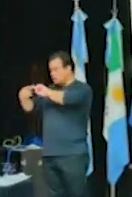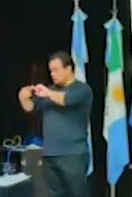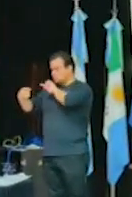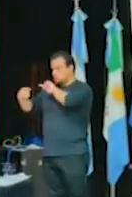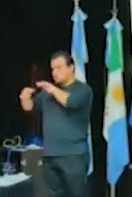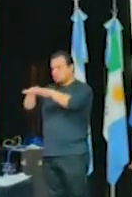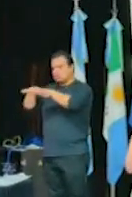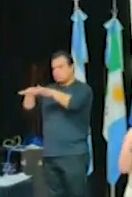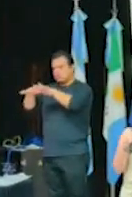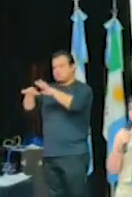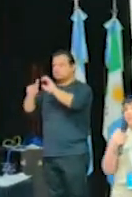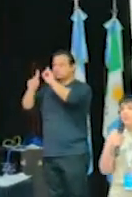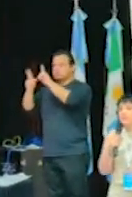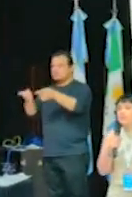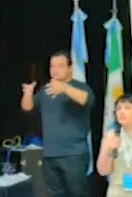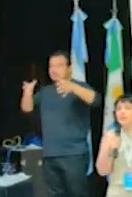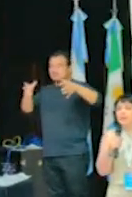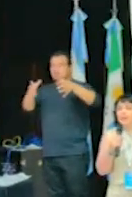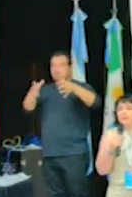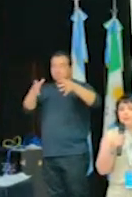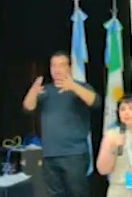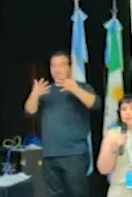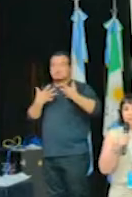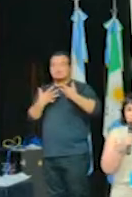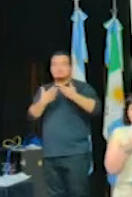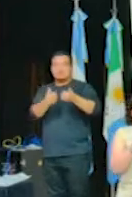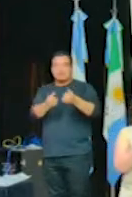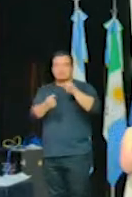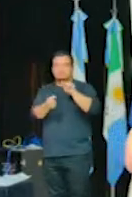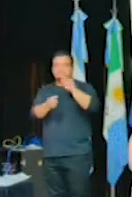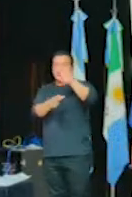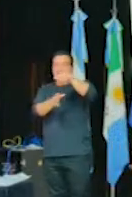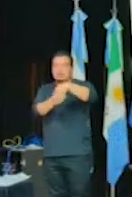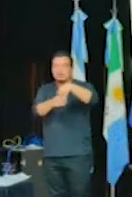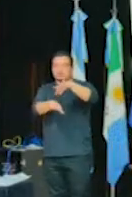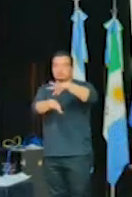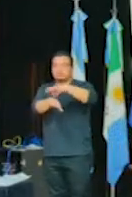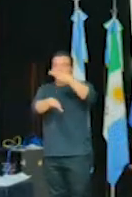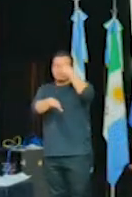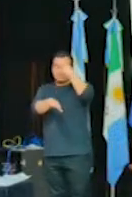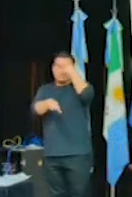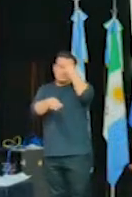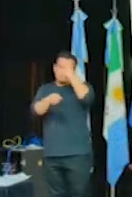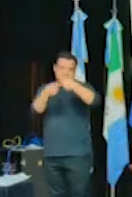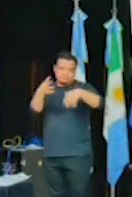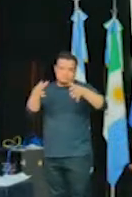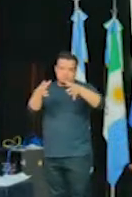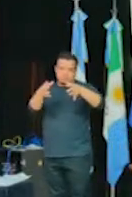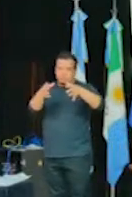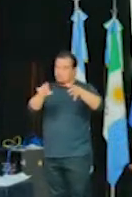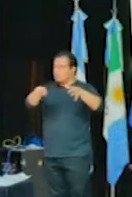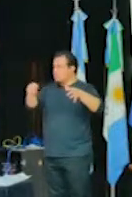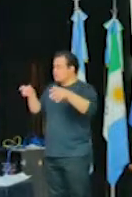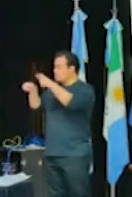la relación equipo de salud-paciente, somos humanos los que integramos esa relación. Por